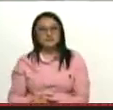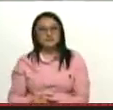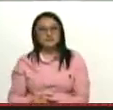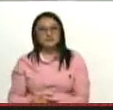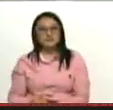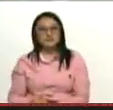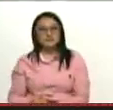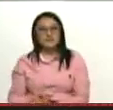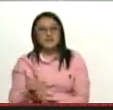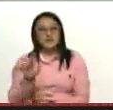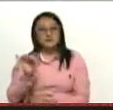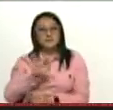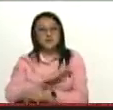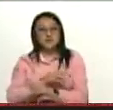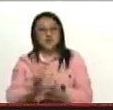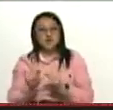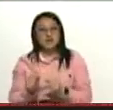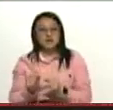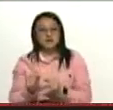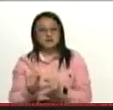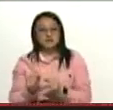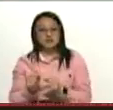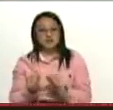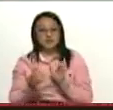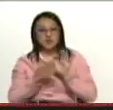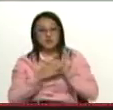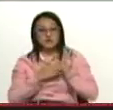ya fue la que fortaleció ese